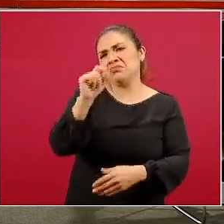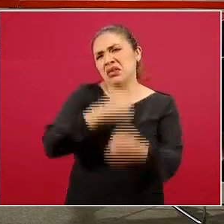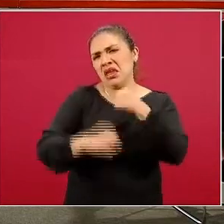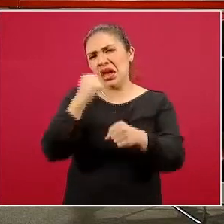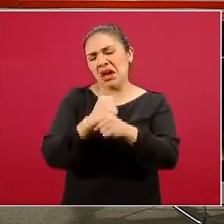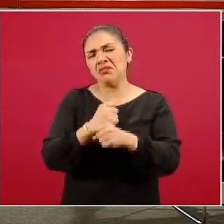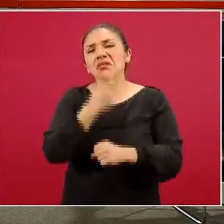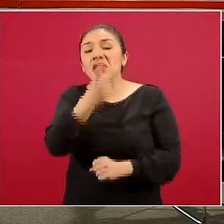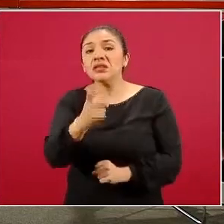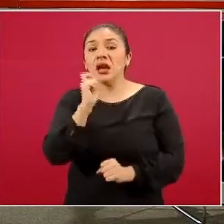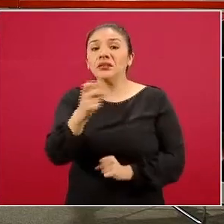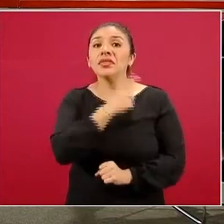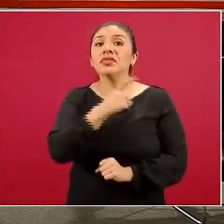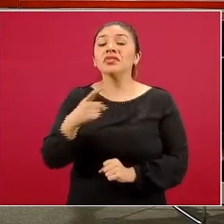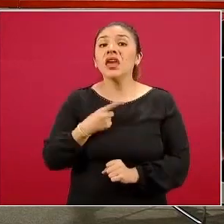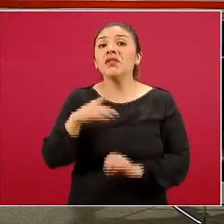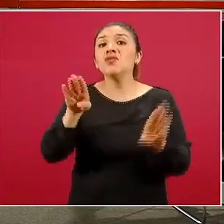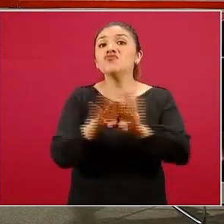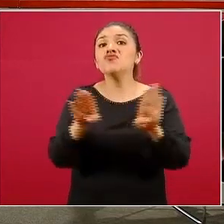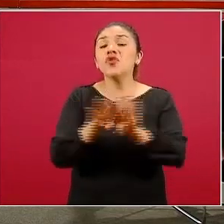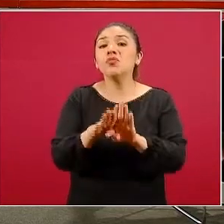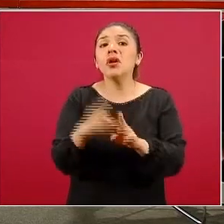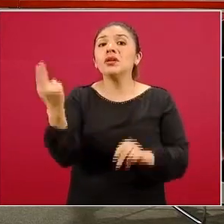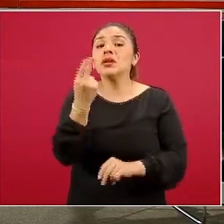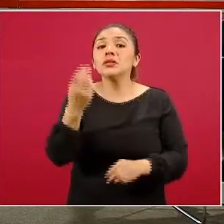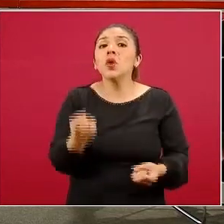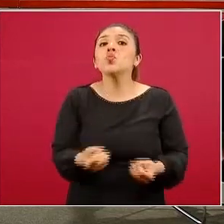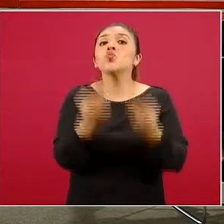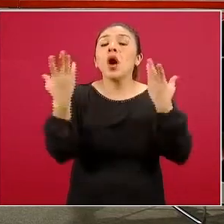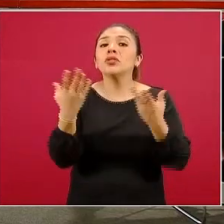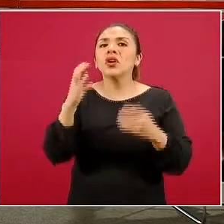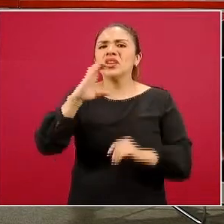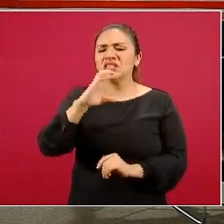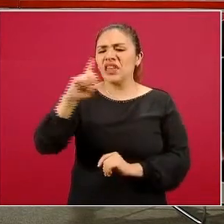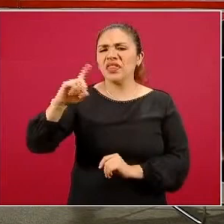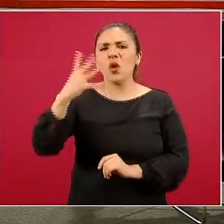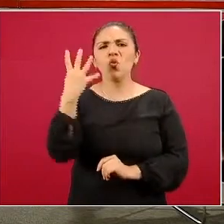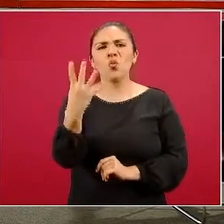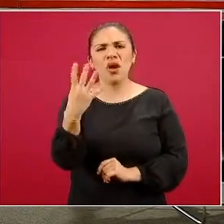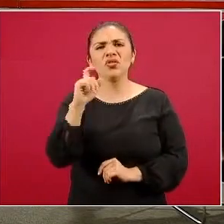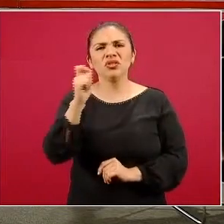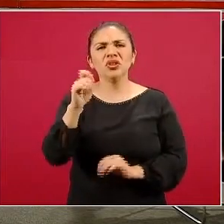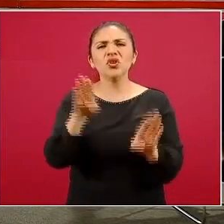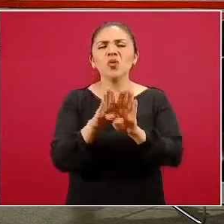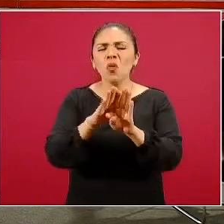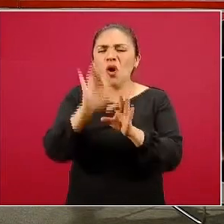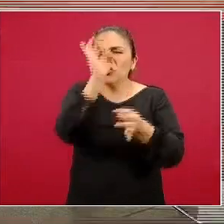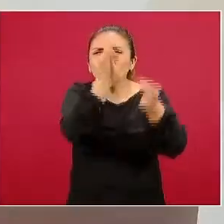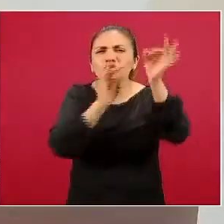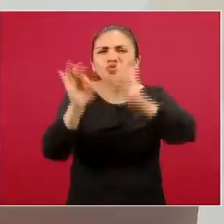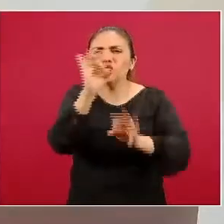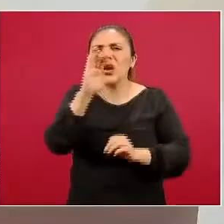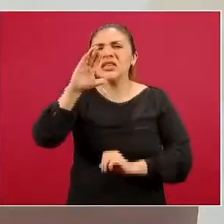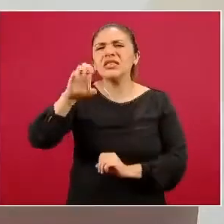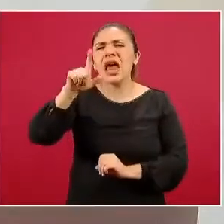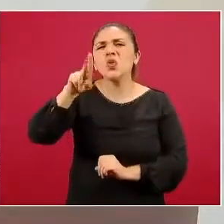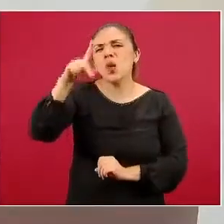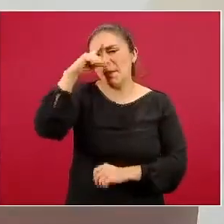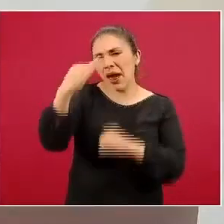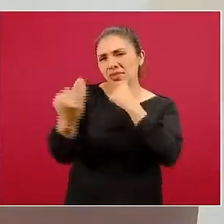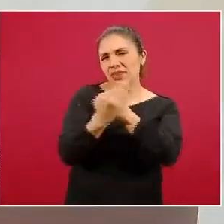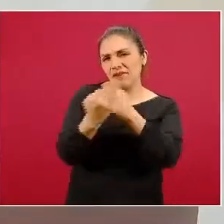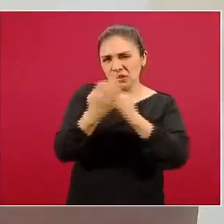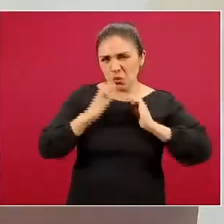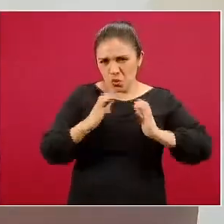decía es que tenía que depender de la cantidad de CD4, estos son como los linfocitos, las células de la defensa